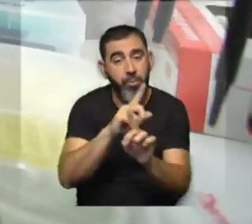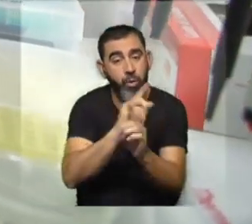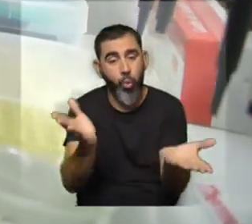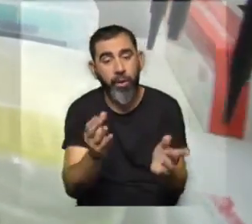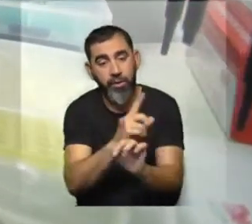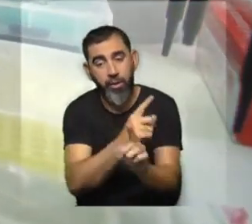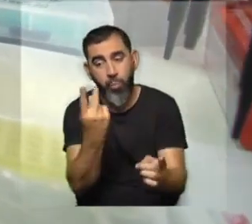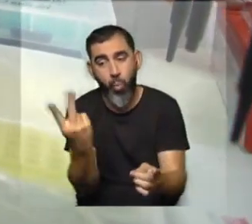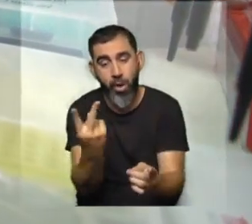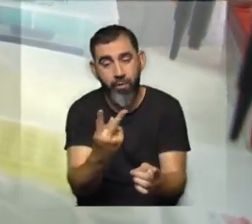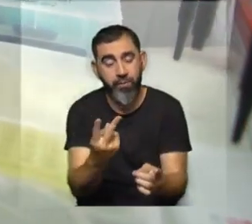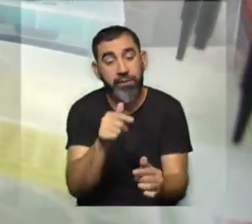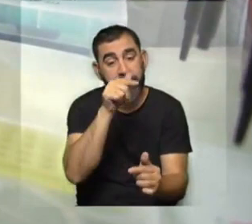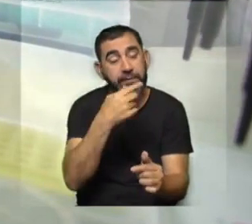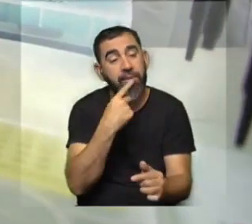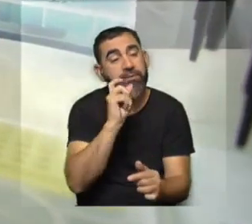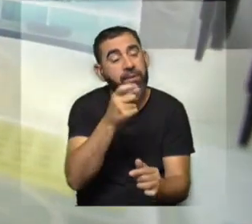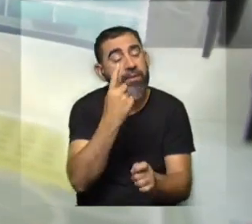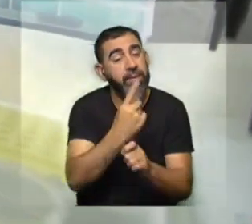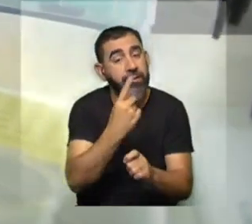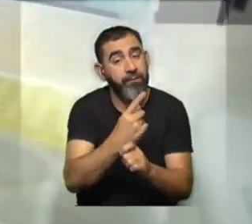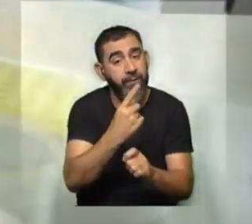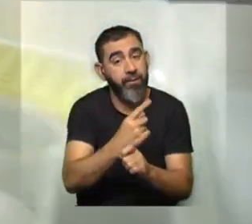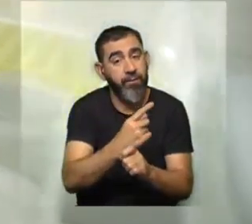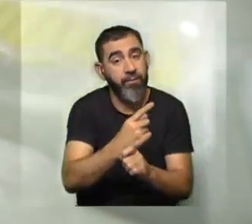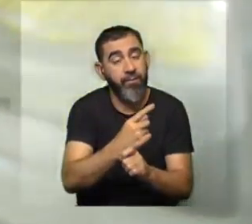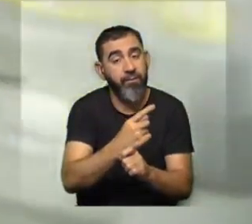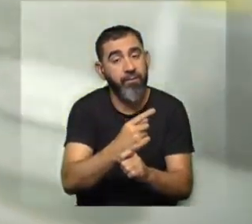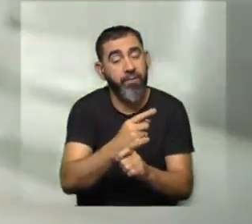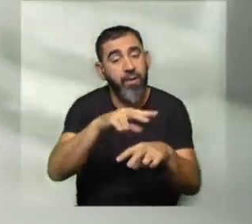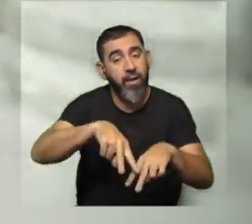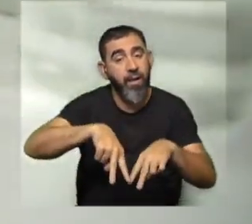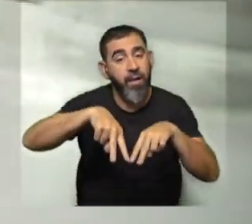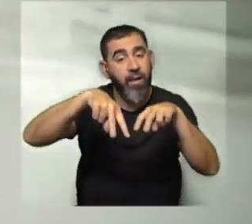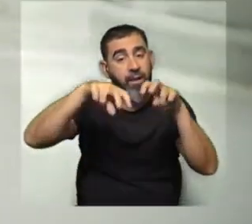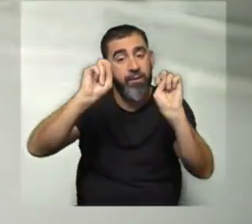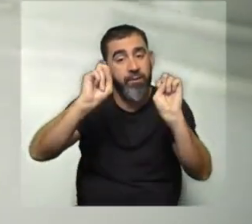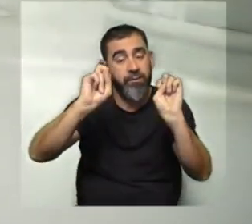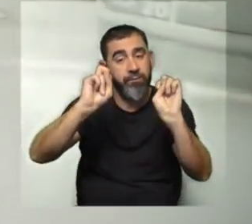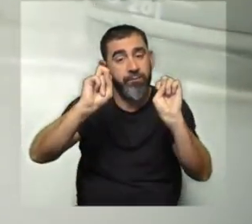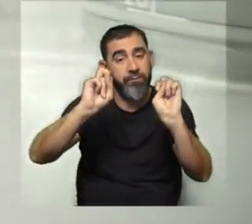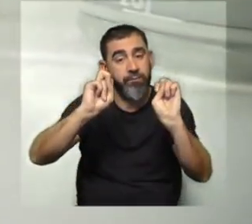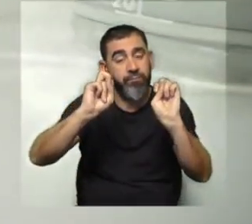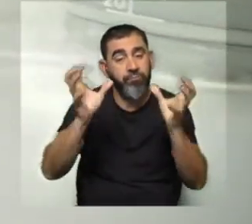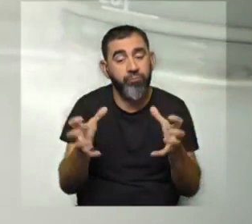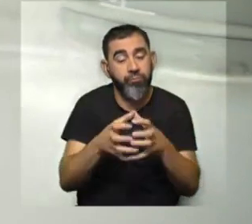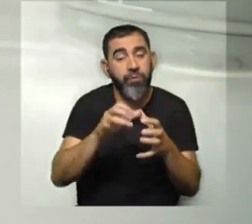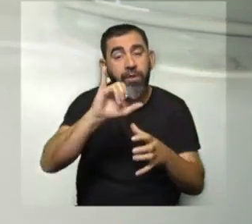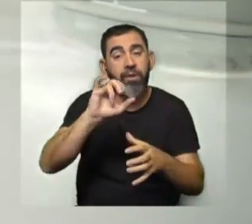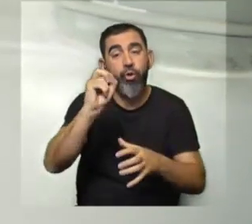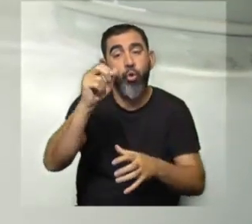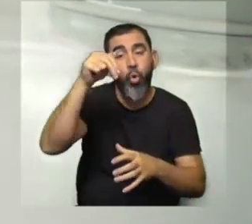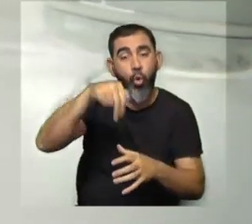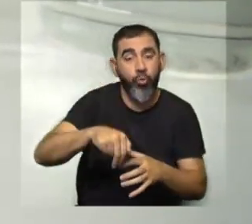estimulada. A esta saliva lo primero que le hacemos es un análisis de concentración de iones. En